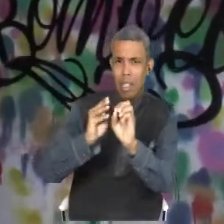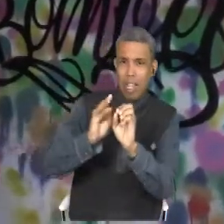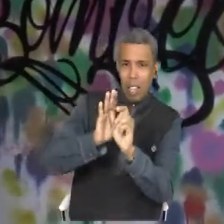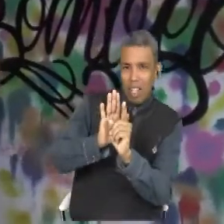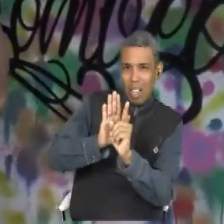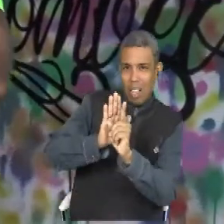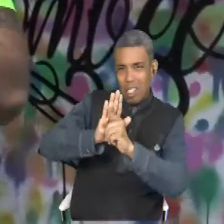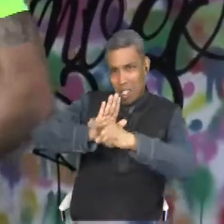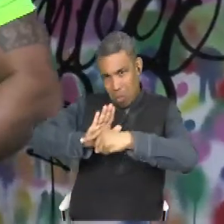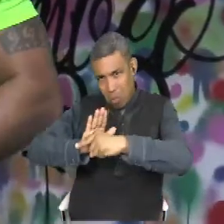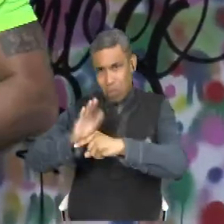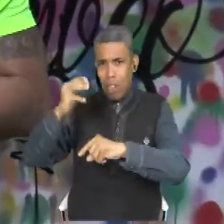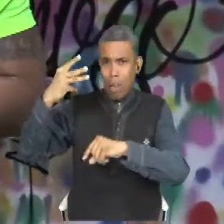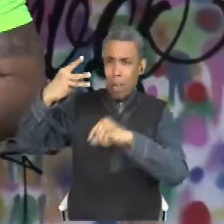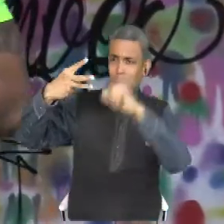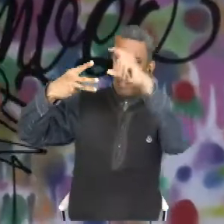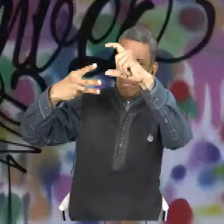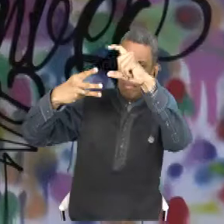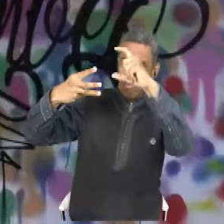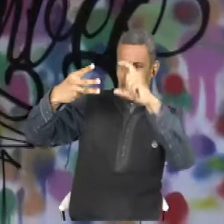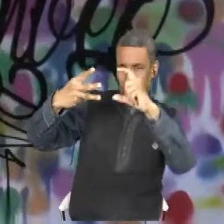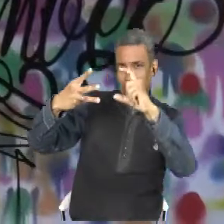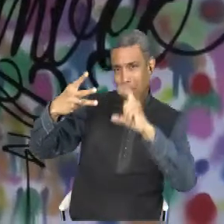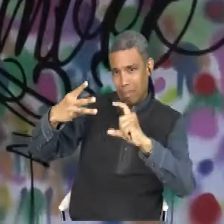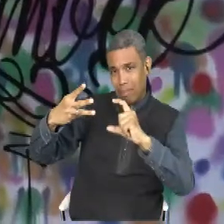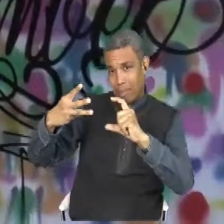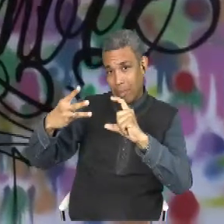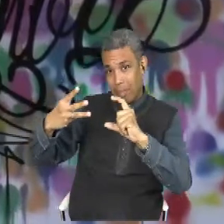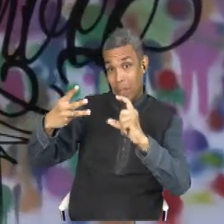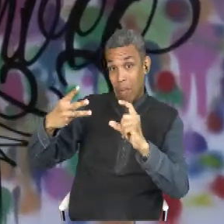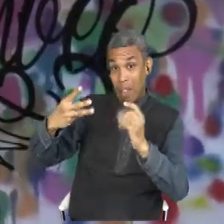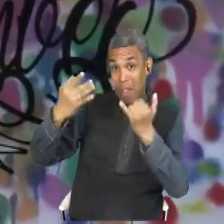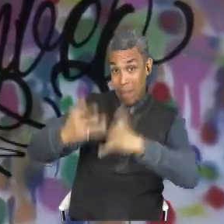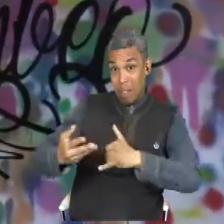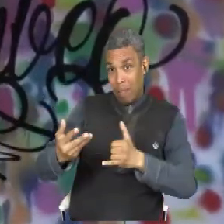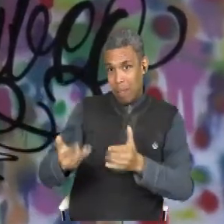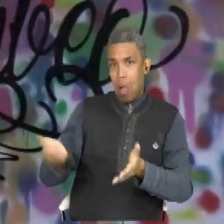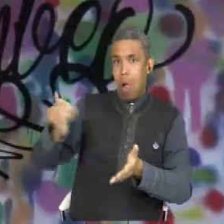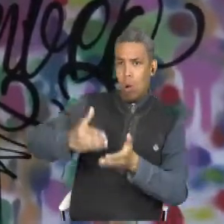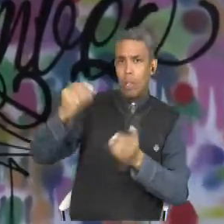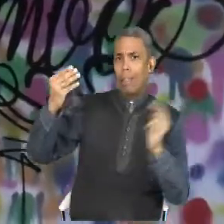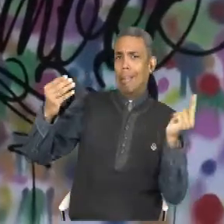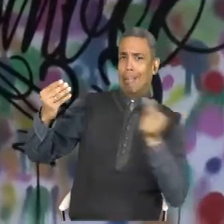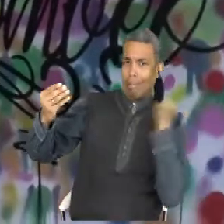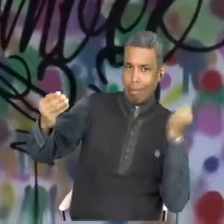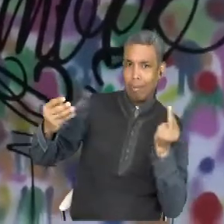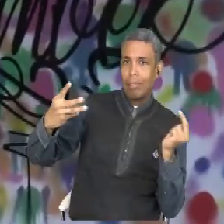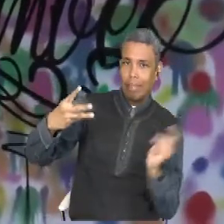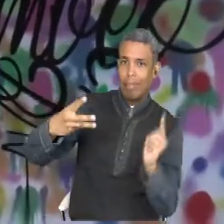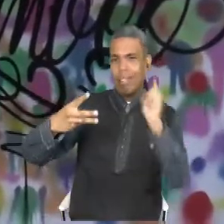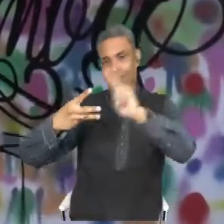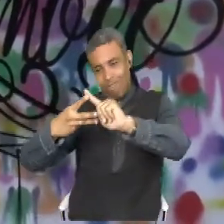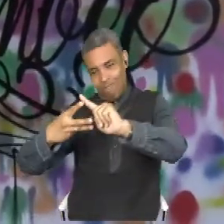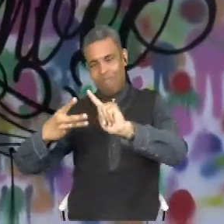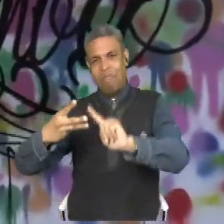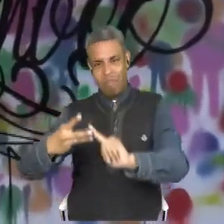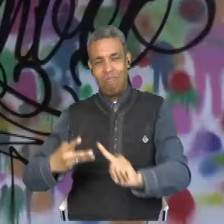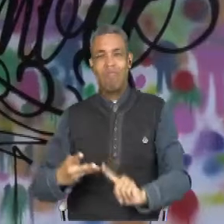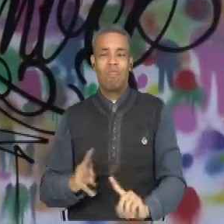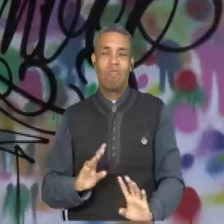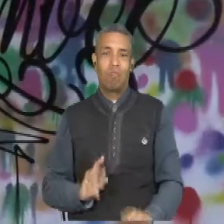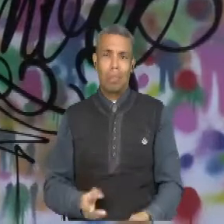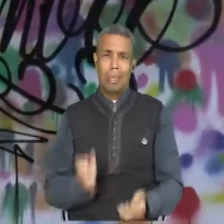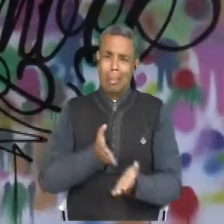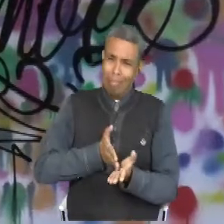30 segundos a 45 segundos de recuperación para volver a arrancar todo lo que hicimos, como les dije. Son trabajos más constantes, son trabajos más activos,